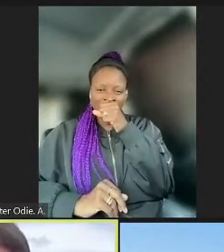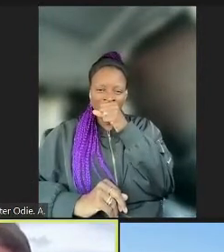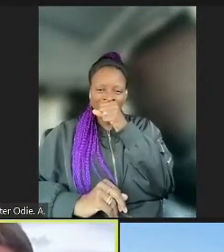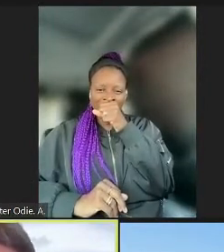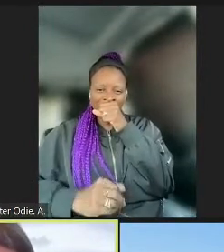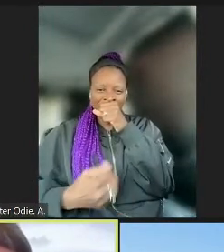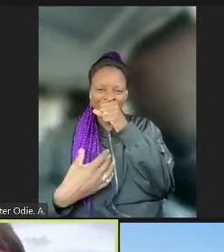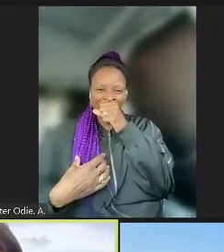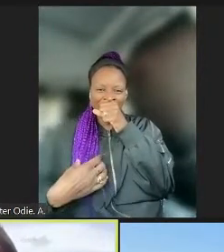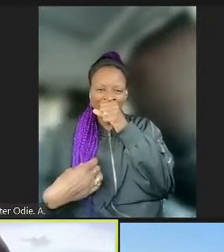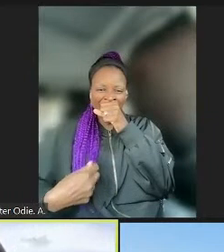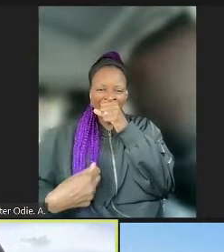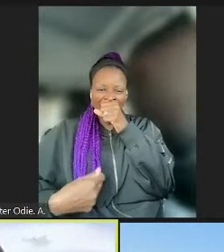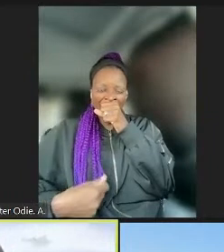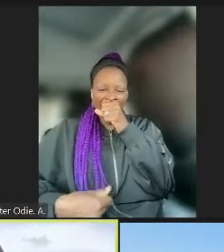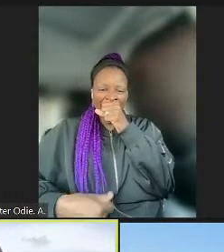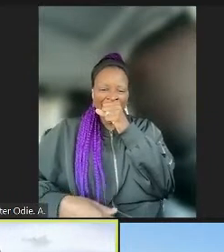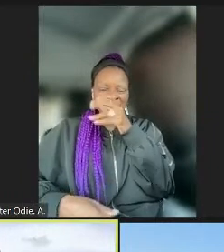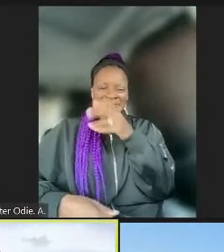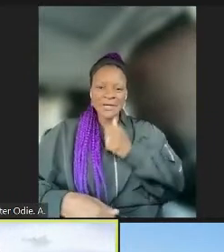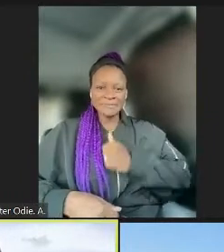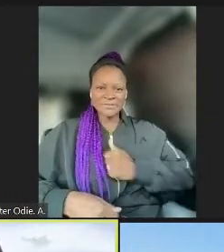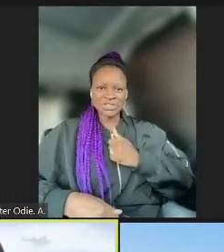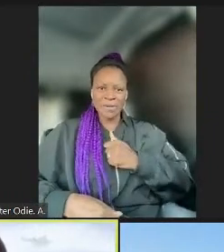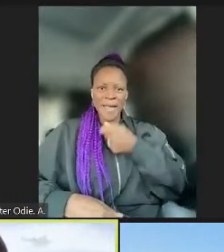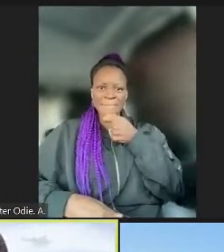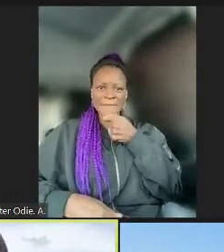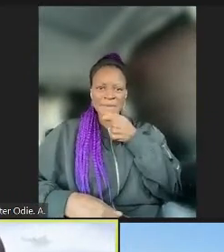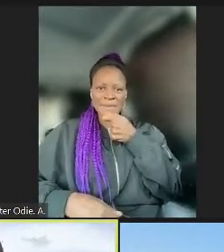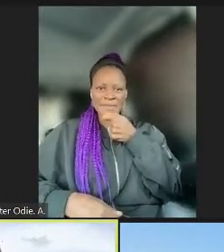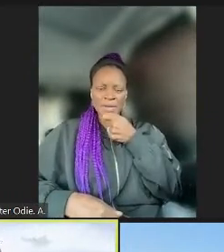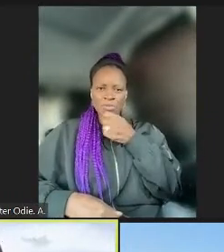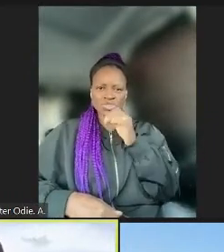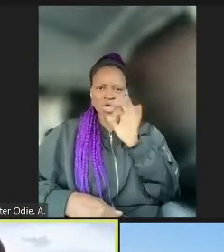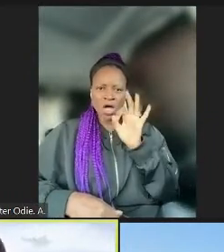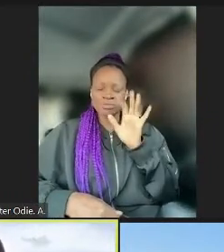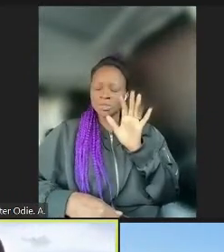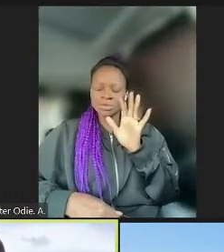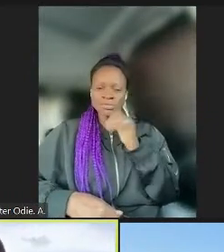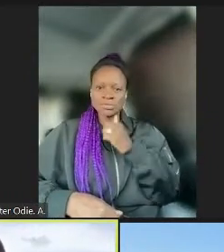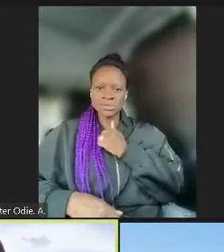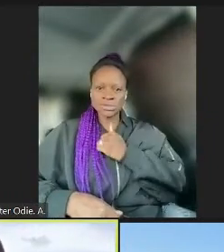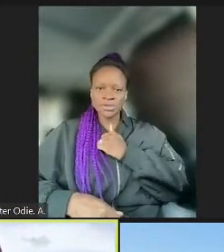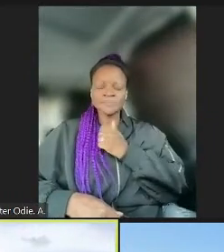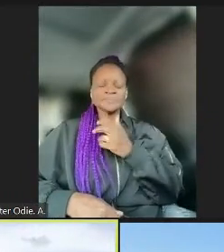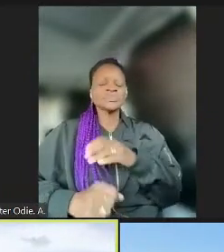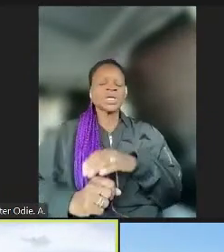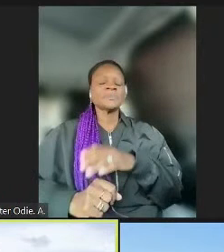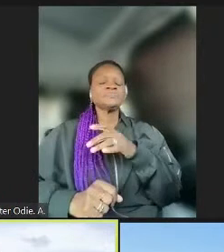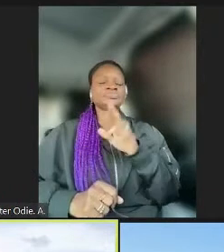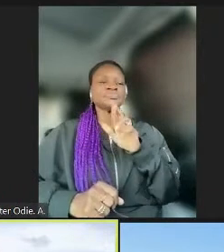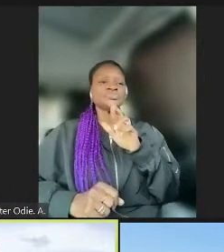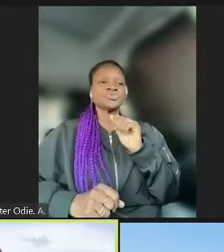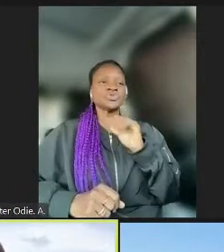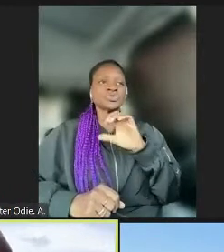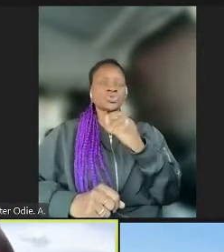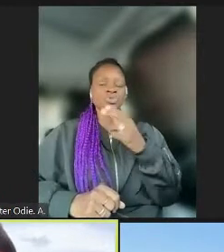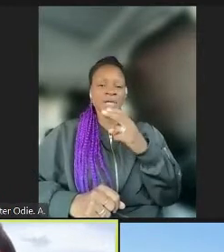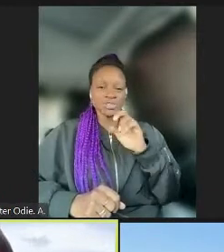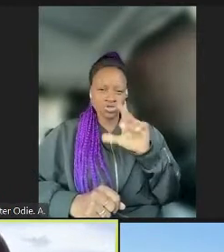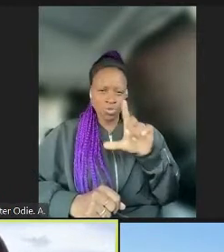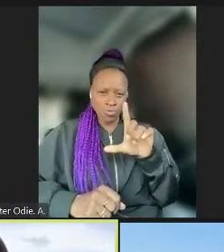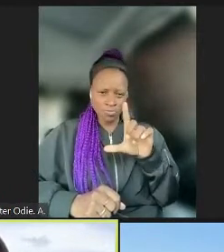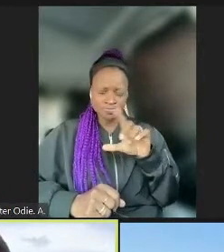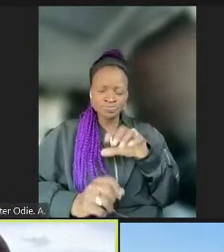Okay, sorry, my microphone was off. Thank you. Thank you very much. Rachel, just would you just clarify one